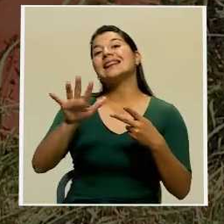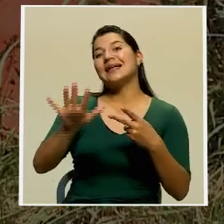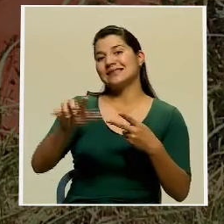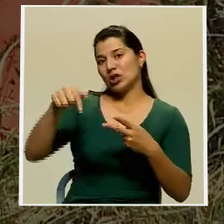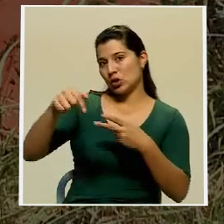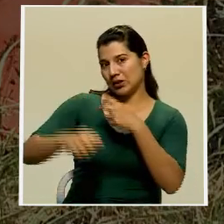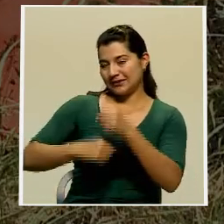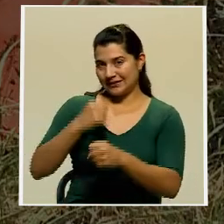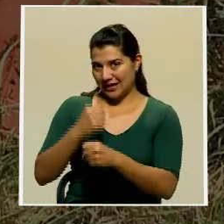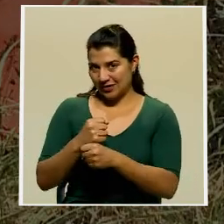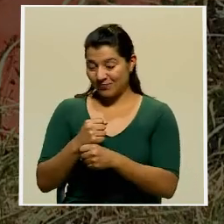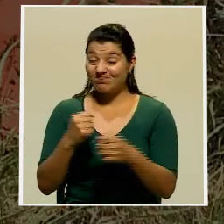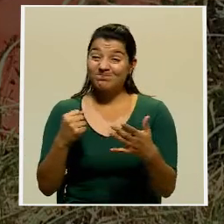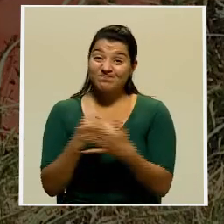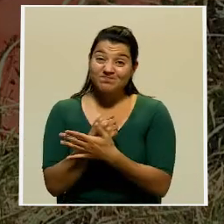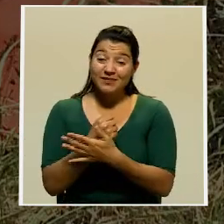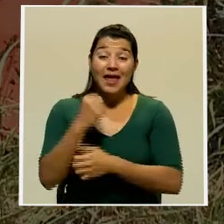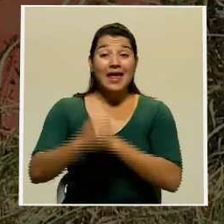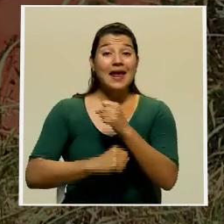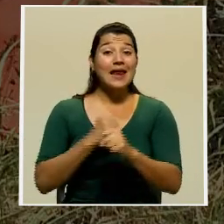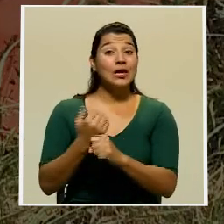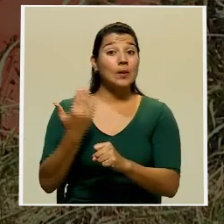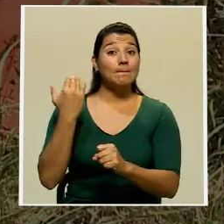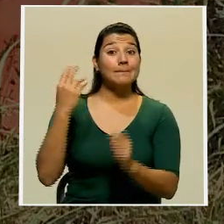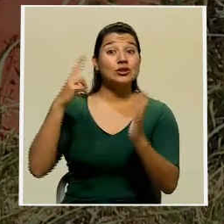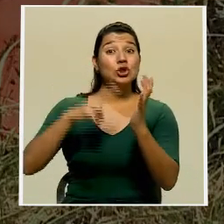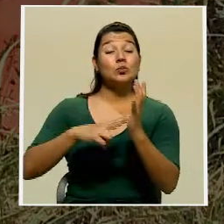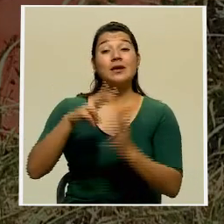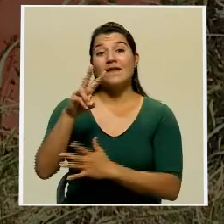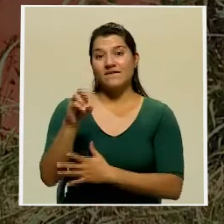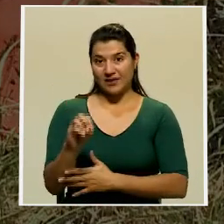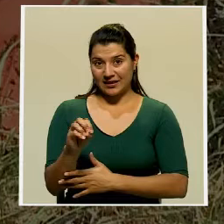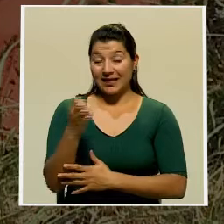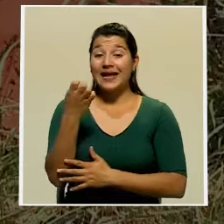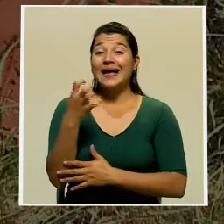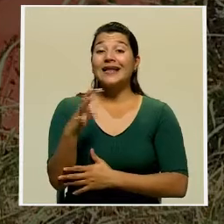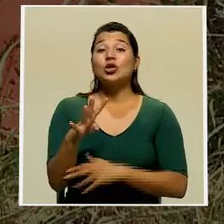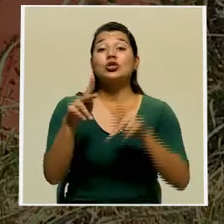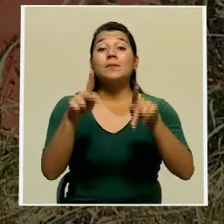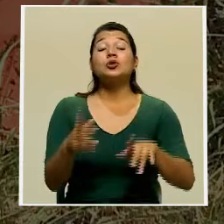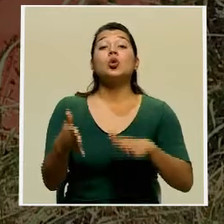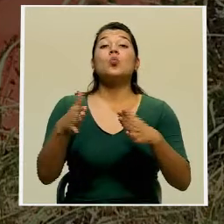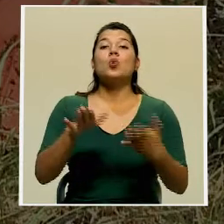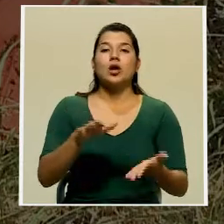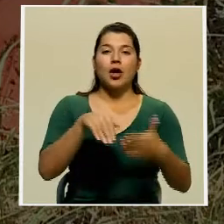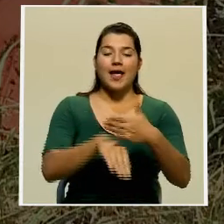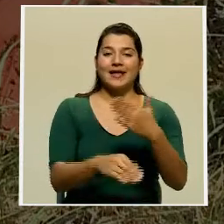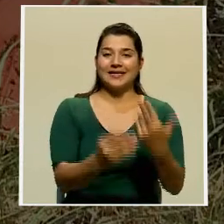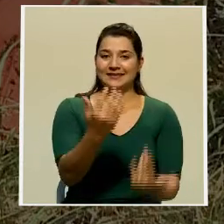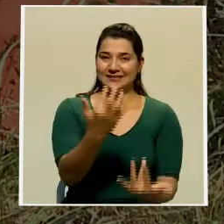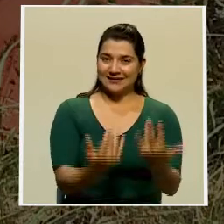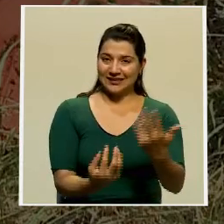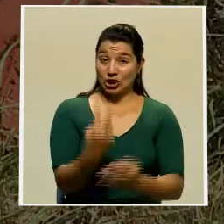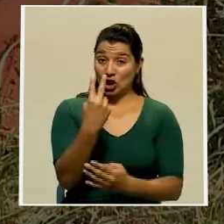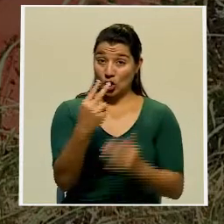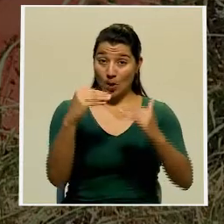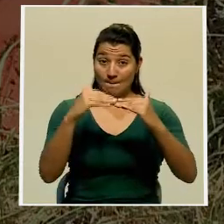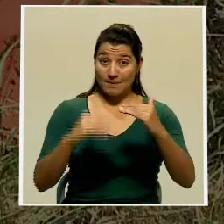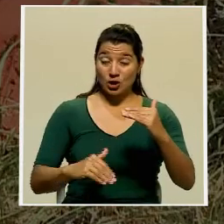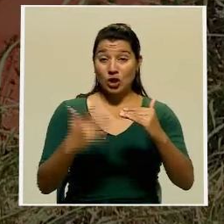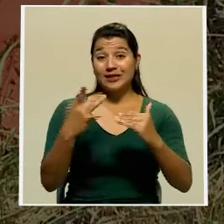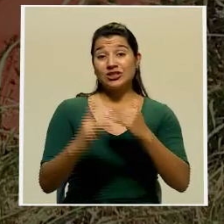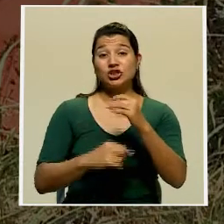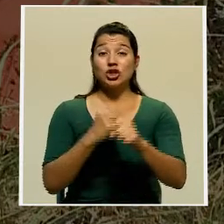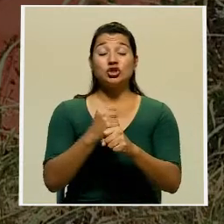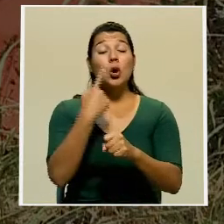año. Lamentablemente en el año 2020 se dieron 14 personas fallecidas, 2 de ellos fueron menores de edad a causa